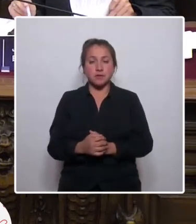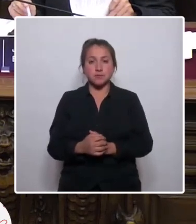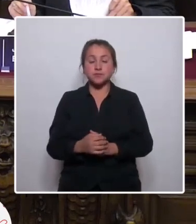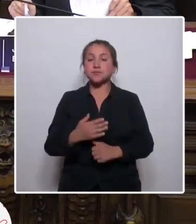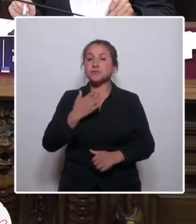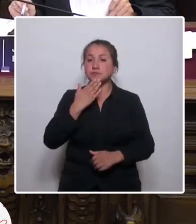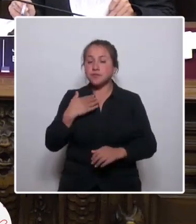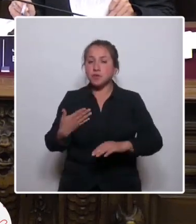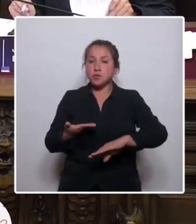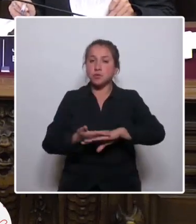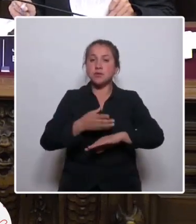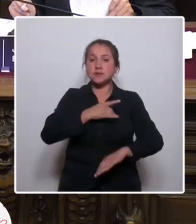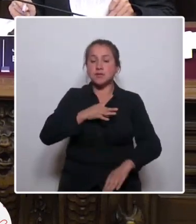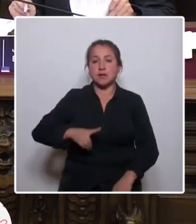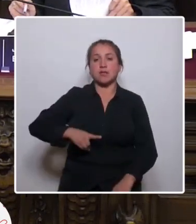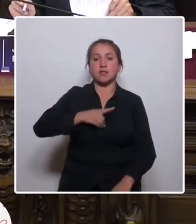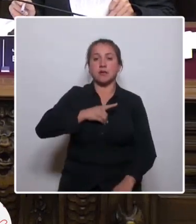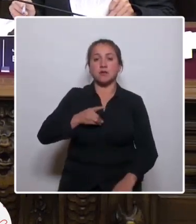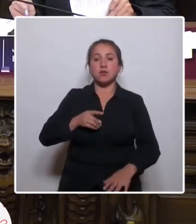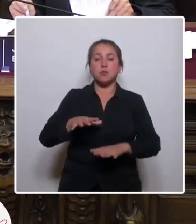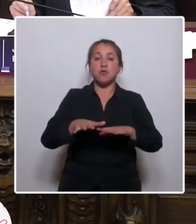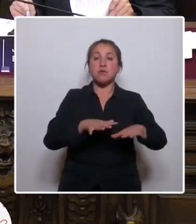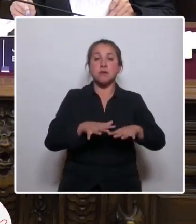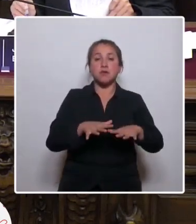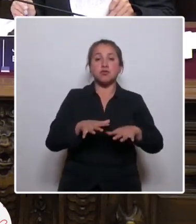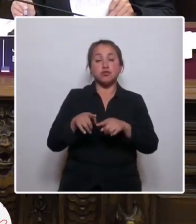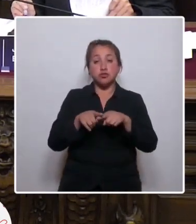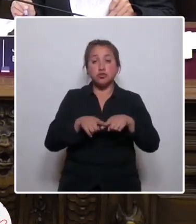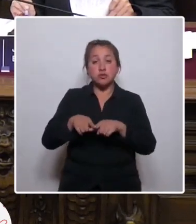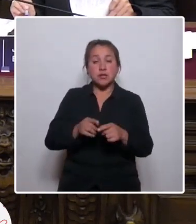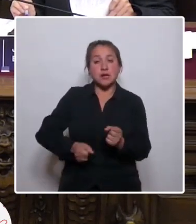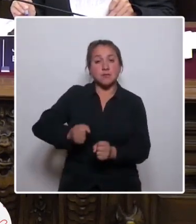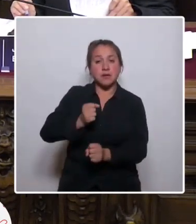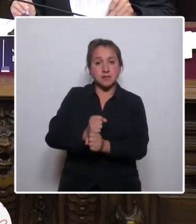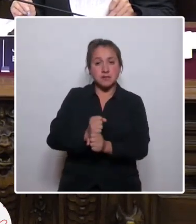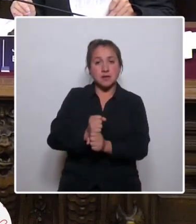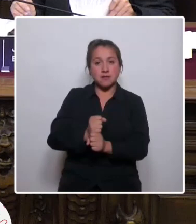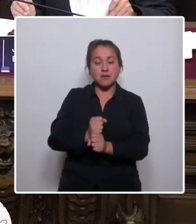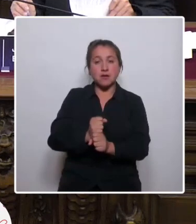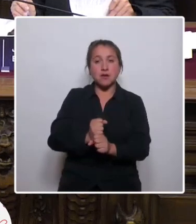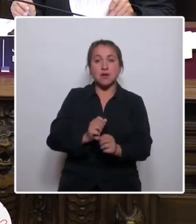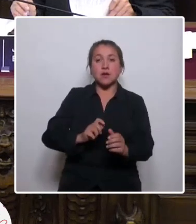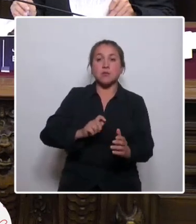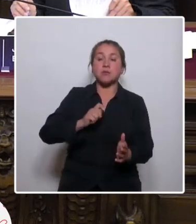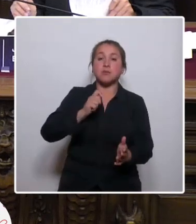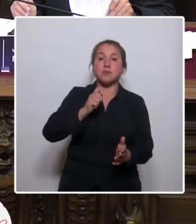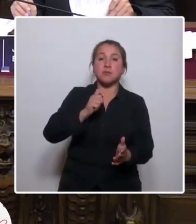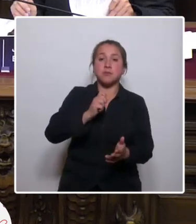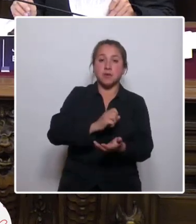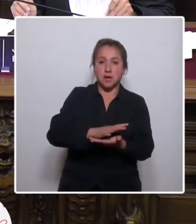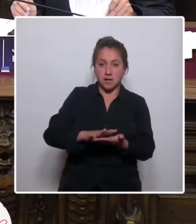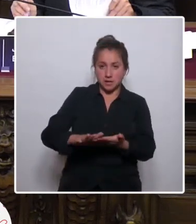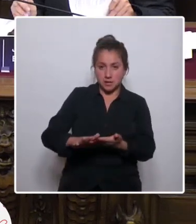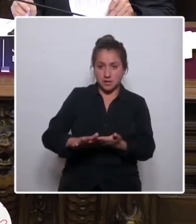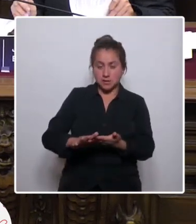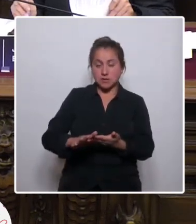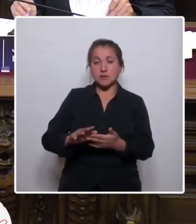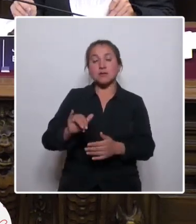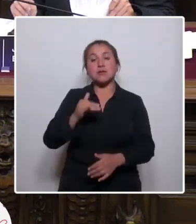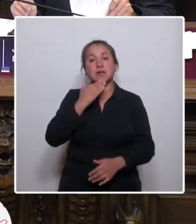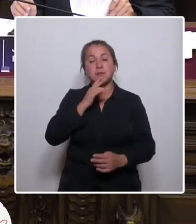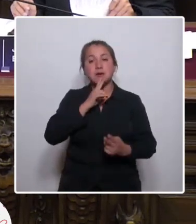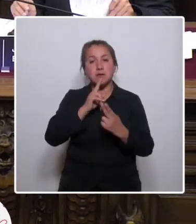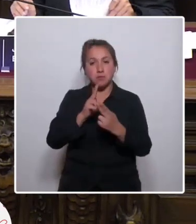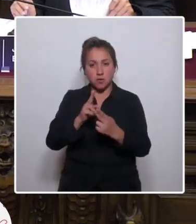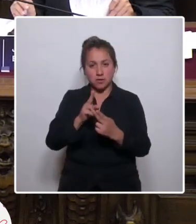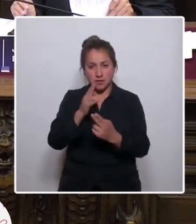También la propuesta de Chile Digno de Movimientos Sociales para reemplazar ad honorem por en comisión de servicio. Y la propuesta del Frente